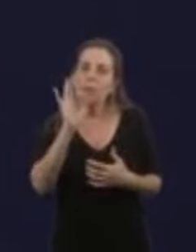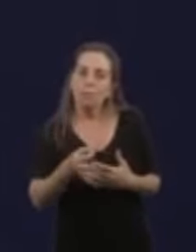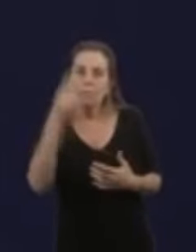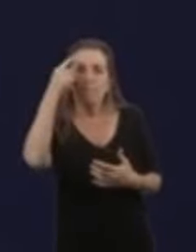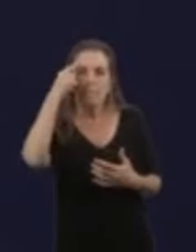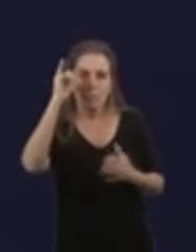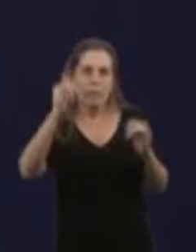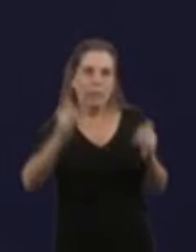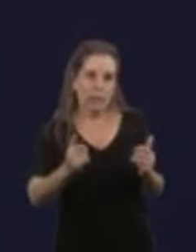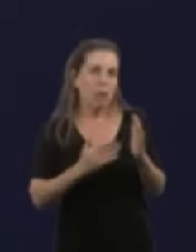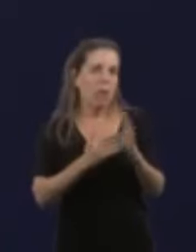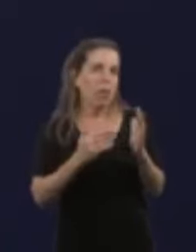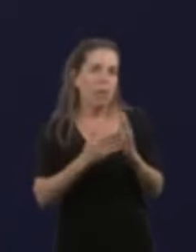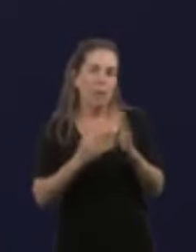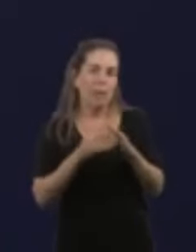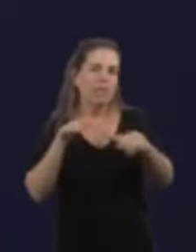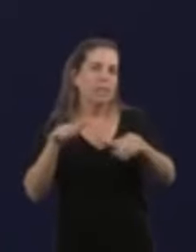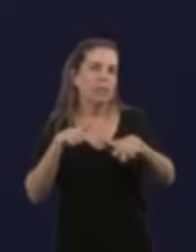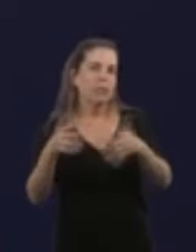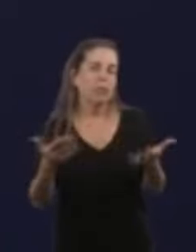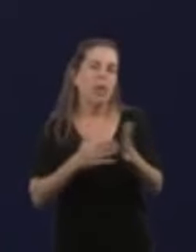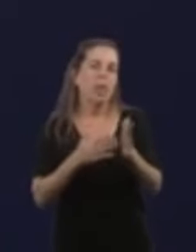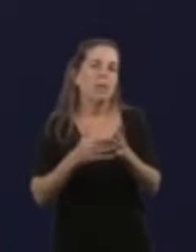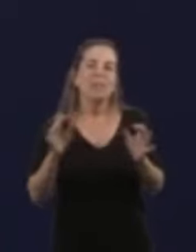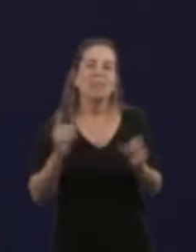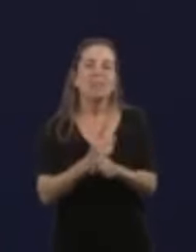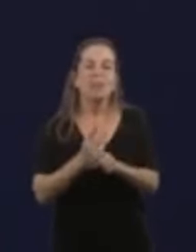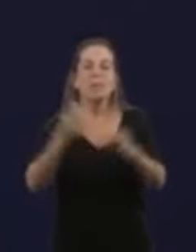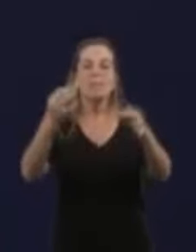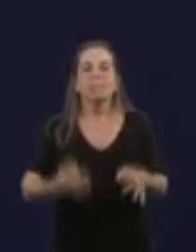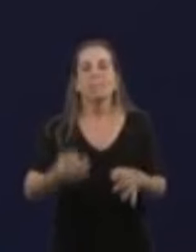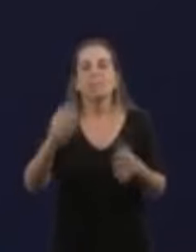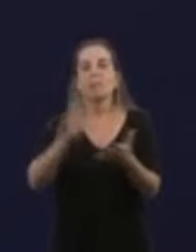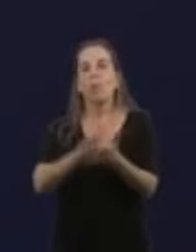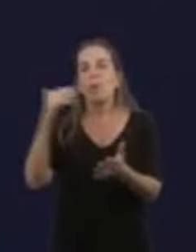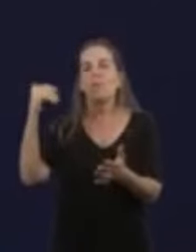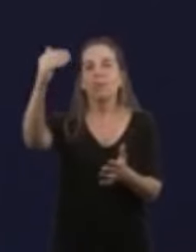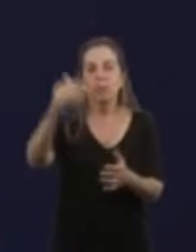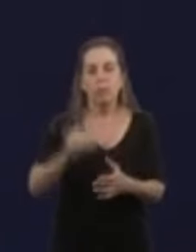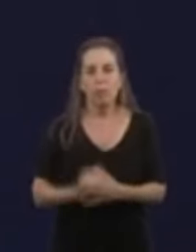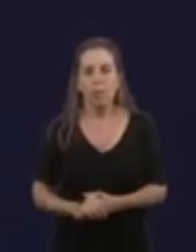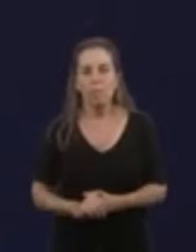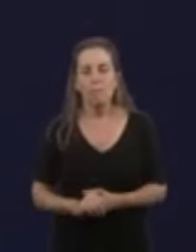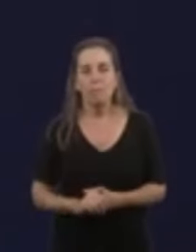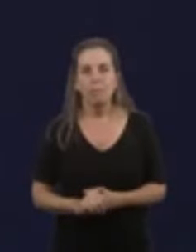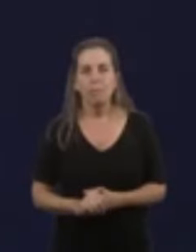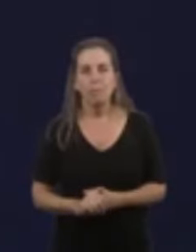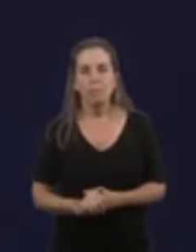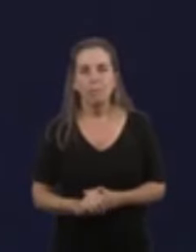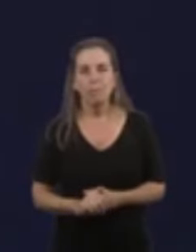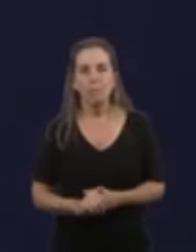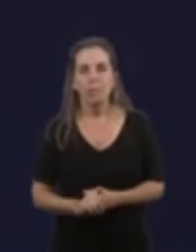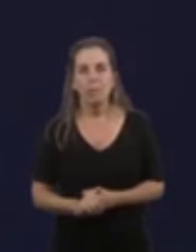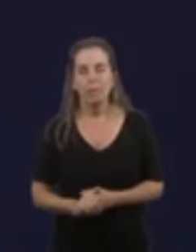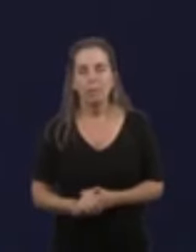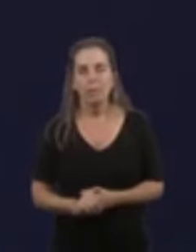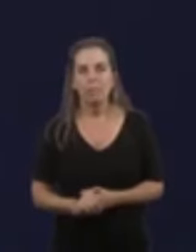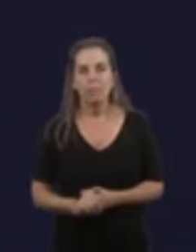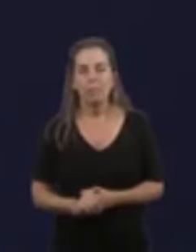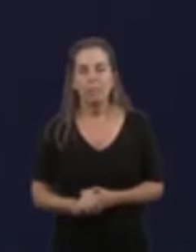hay variables que escapan a lo que uno pueda analizar eh analizar a esta altura a esta altura del